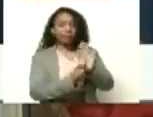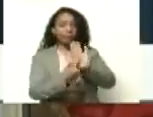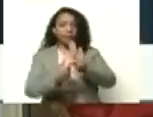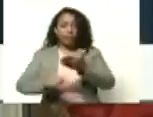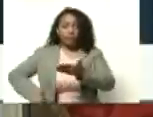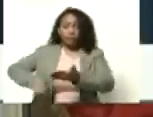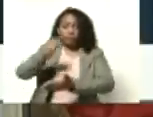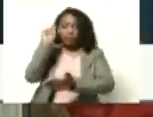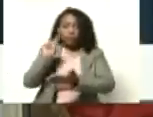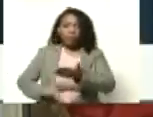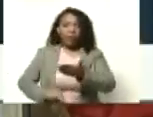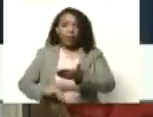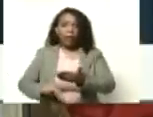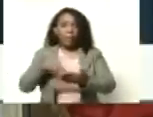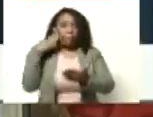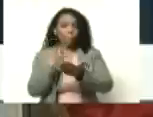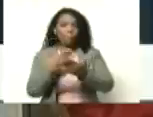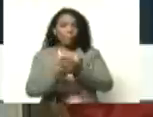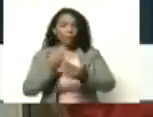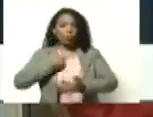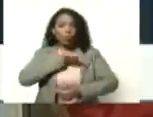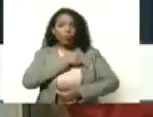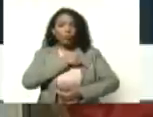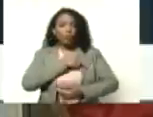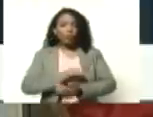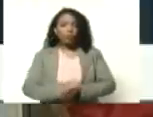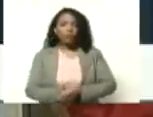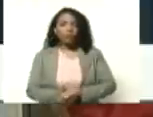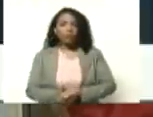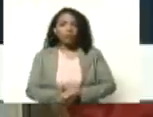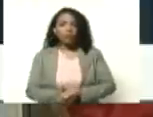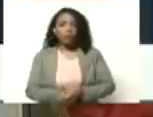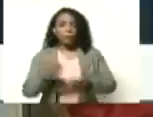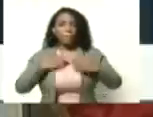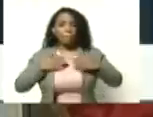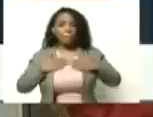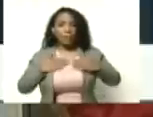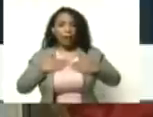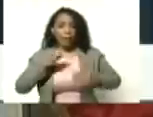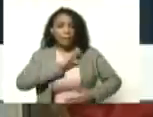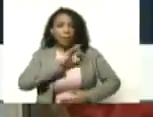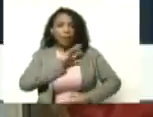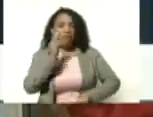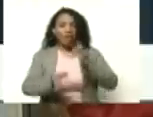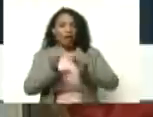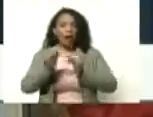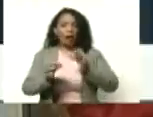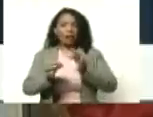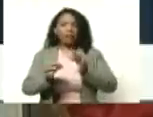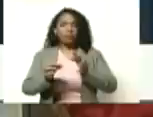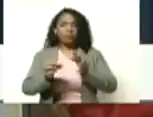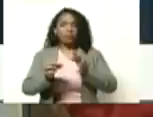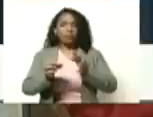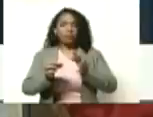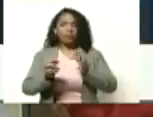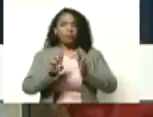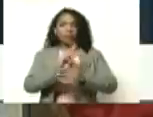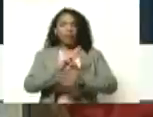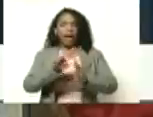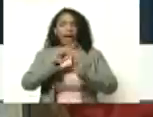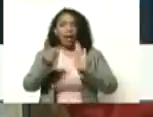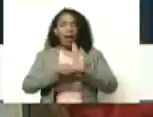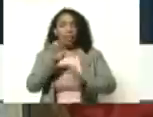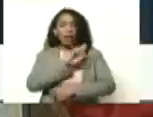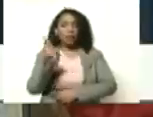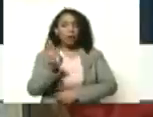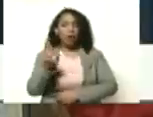en presencia nuestra en presencia mía el propio fiscal legal de la república de los fiscales